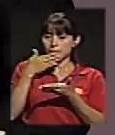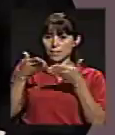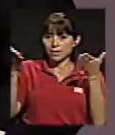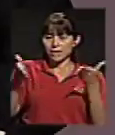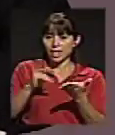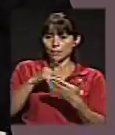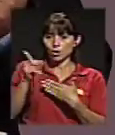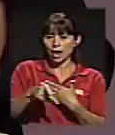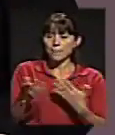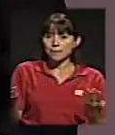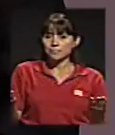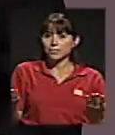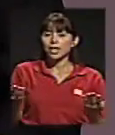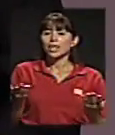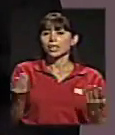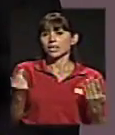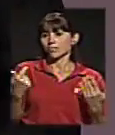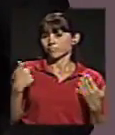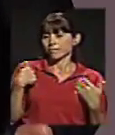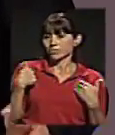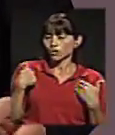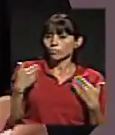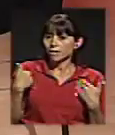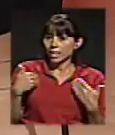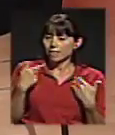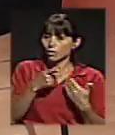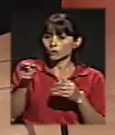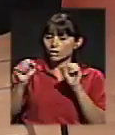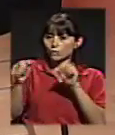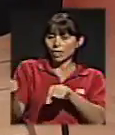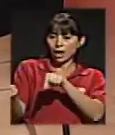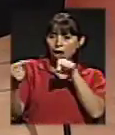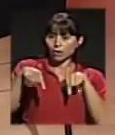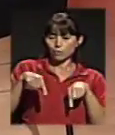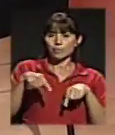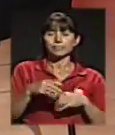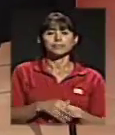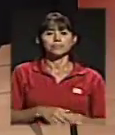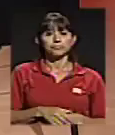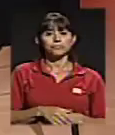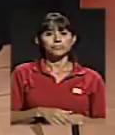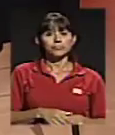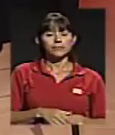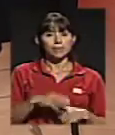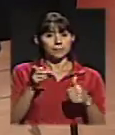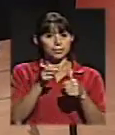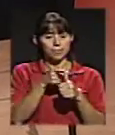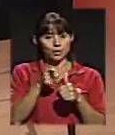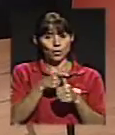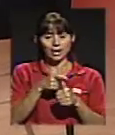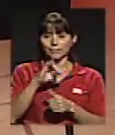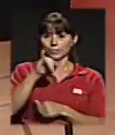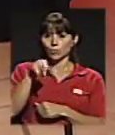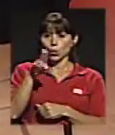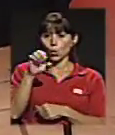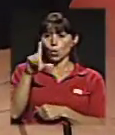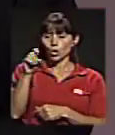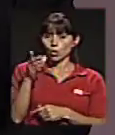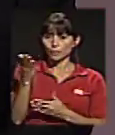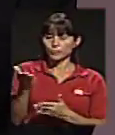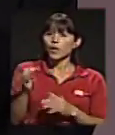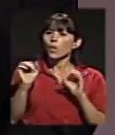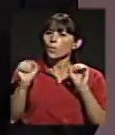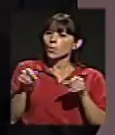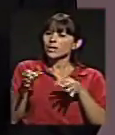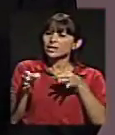al programa y estoy encantado de que nos puedan acompañar en esta ocasión. En primer lugar, don Julio, ¿podría